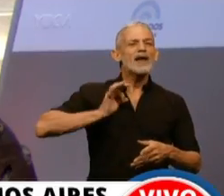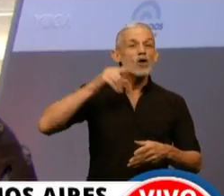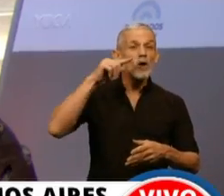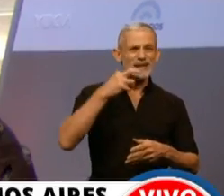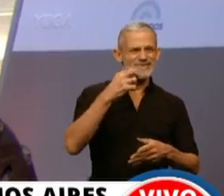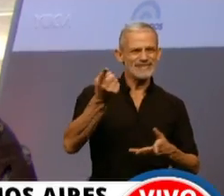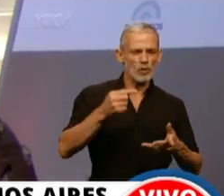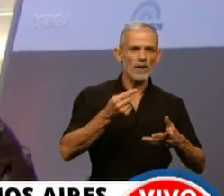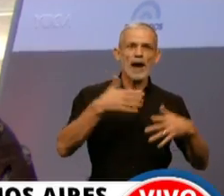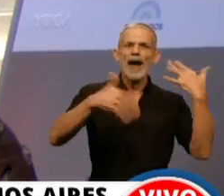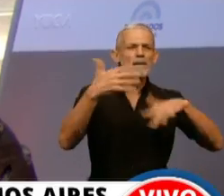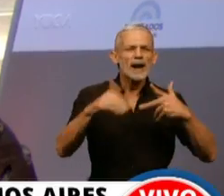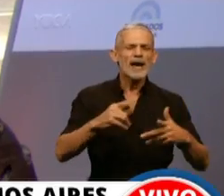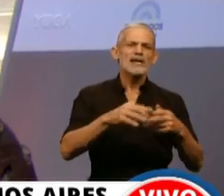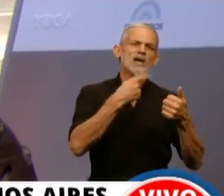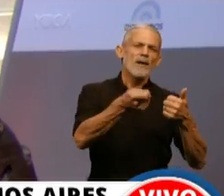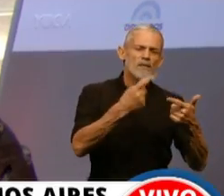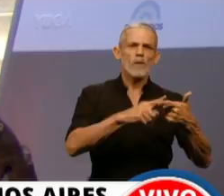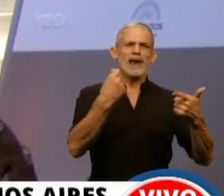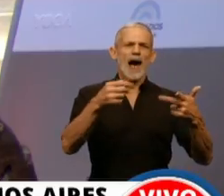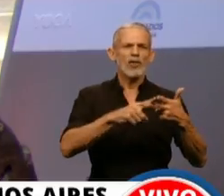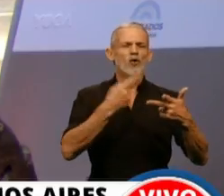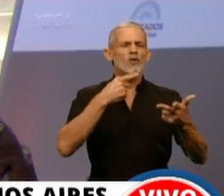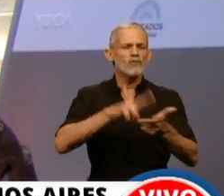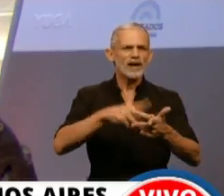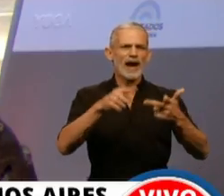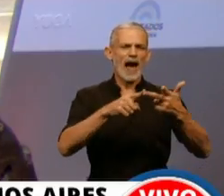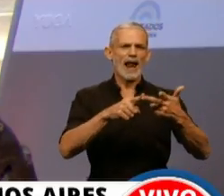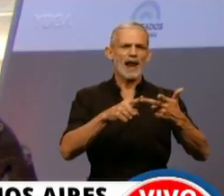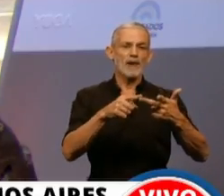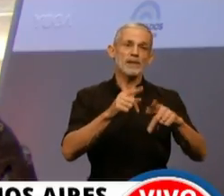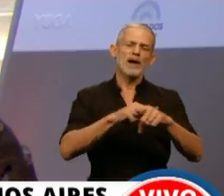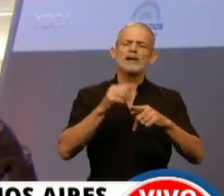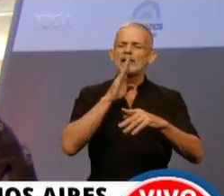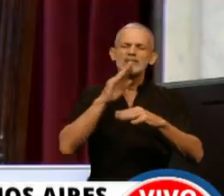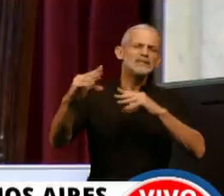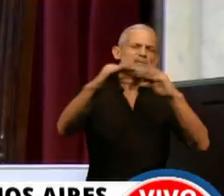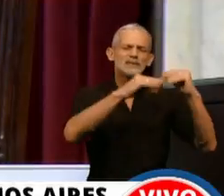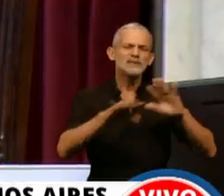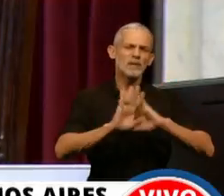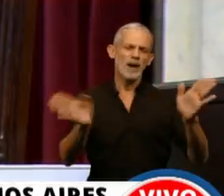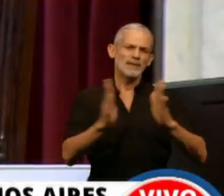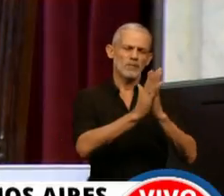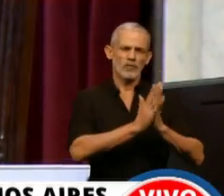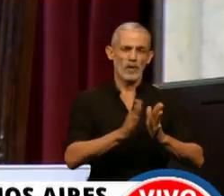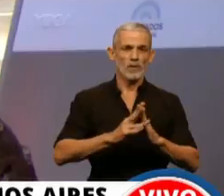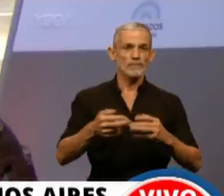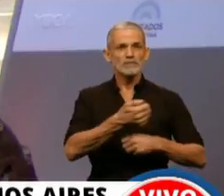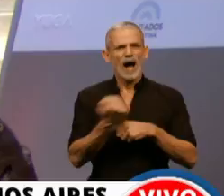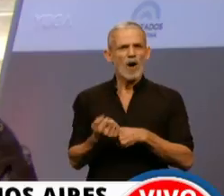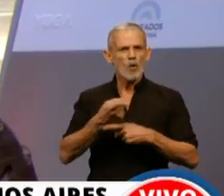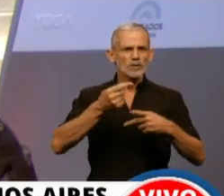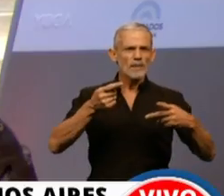fiscal administrativa previsional tarifaria pero hay ya por favor silencio a los diputados pero a la gente para los jubilados